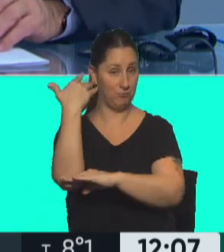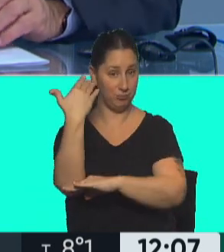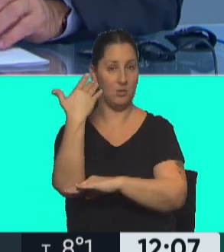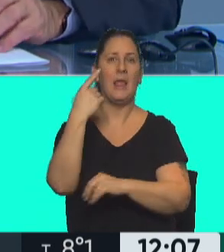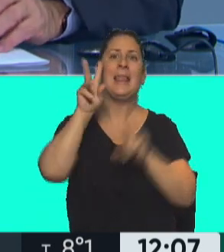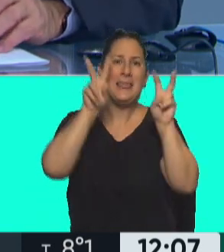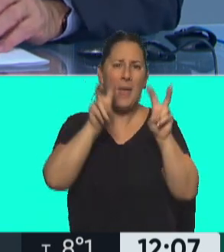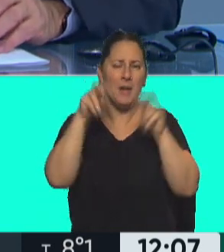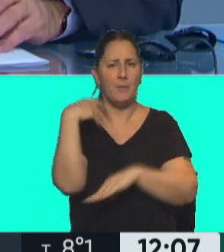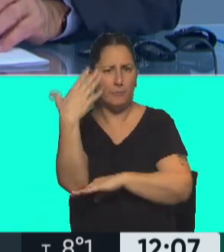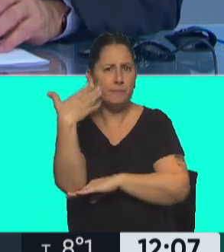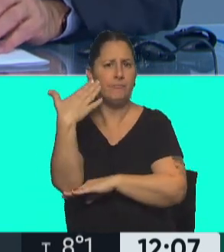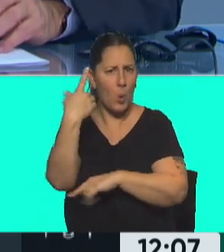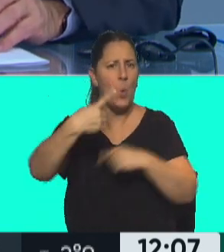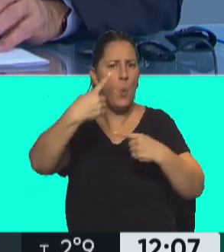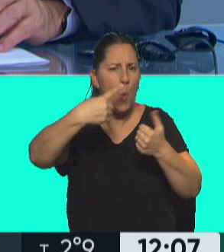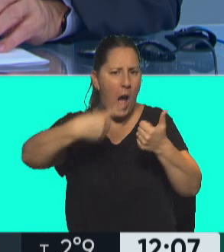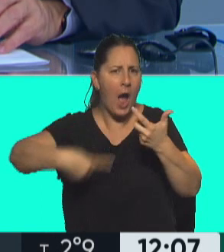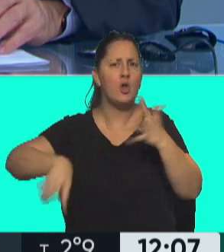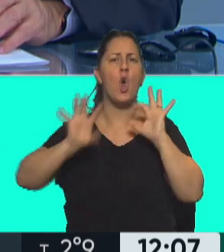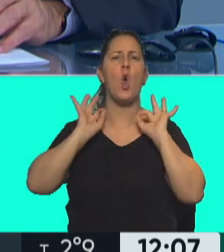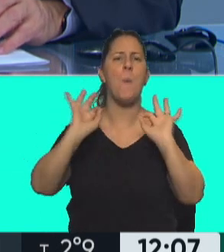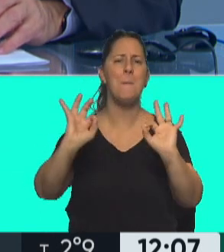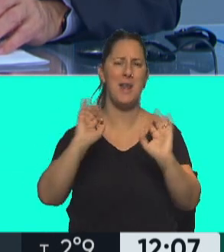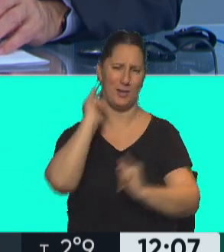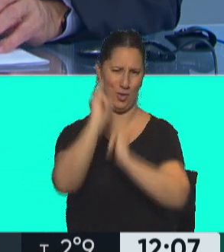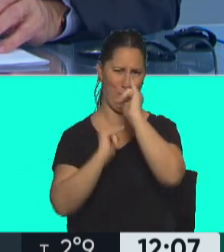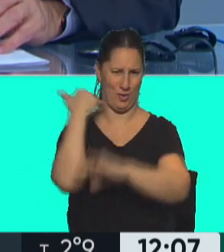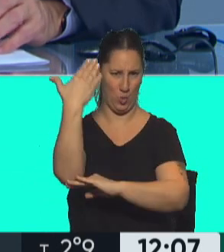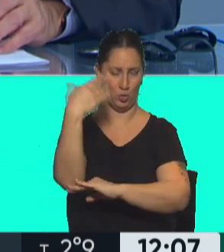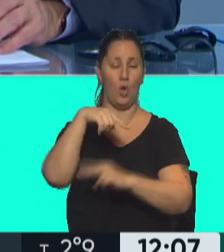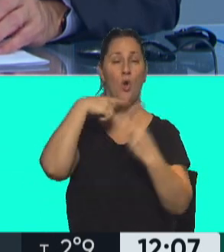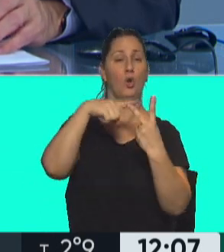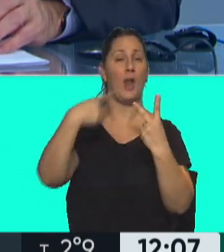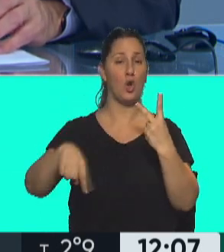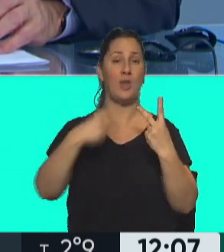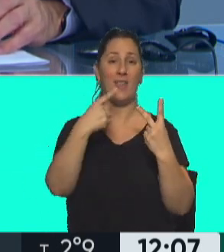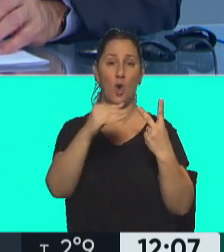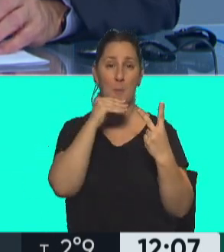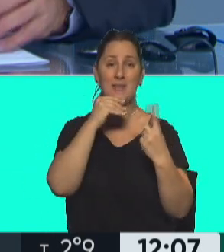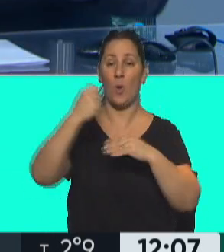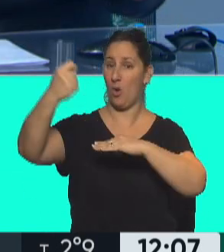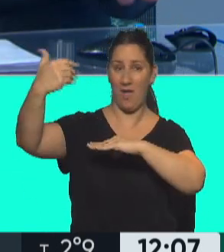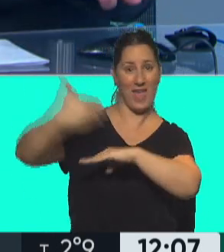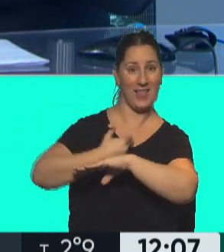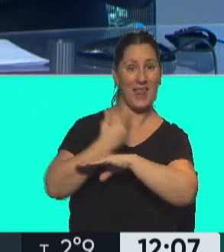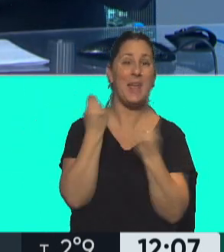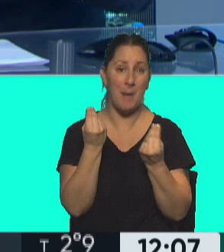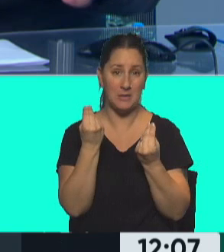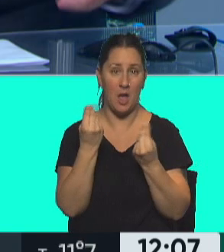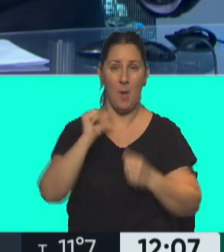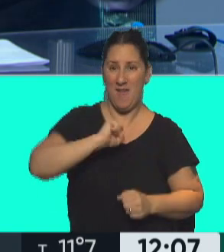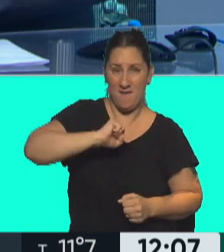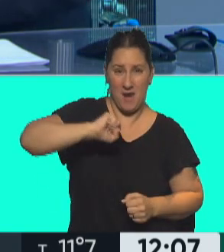varios, es muy, como digo, fue muy completo el discurso. El otro aspecto interesante es qué va a pasar con los ingresos. Pues si la inflación es